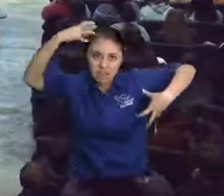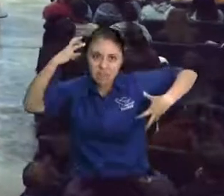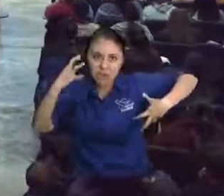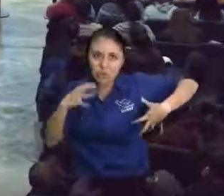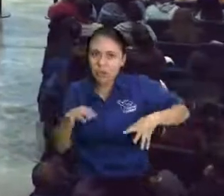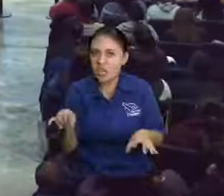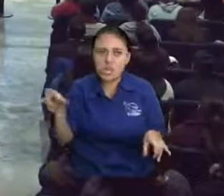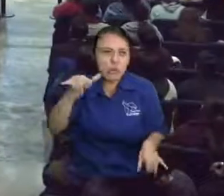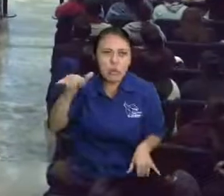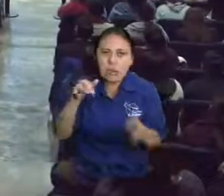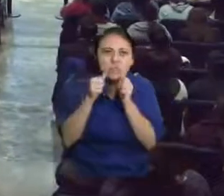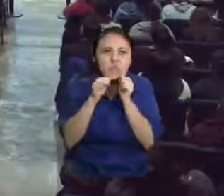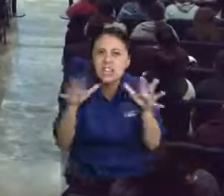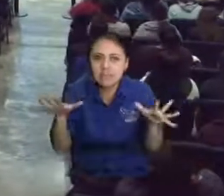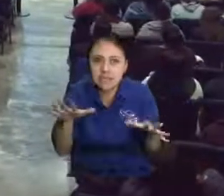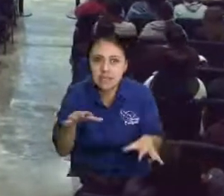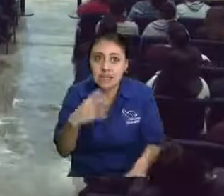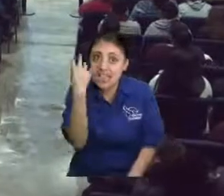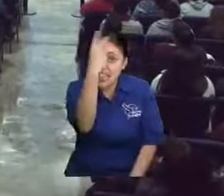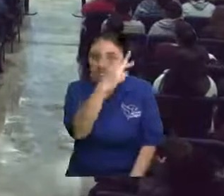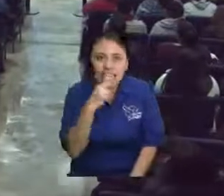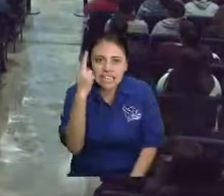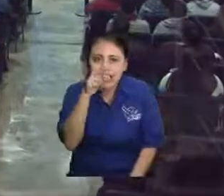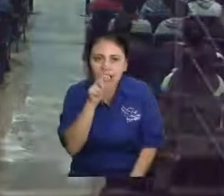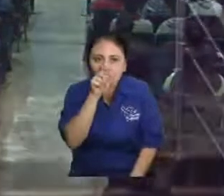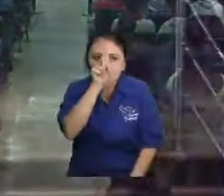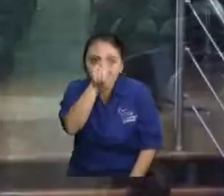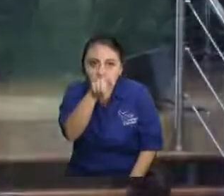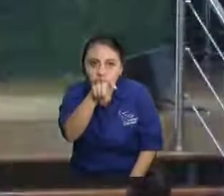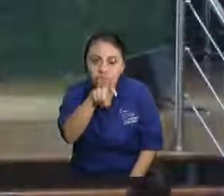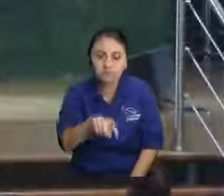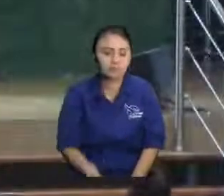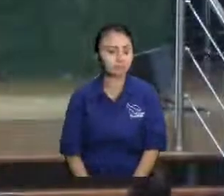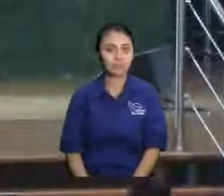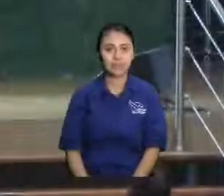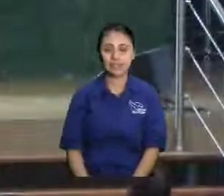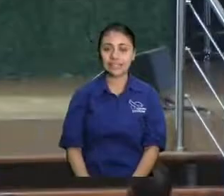y la cara en pico. Se volvió una bestia.